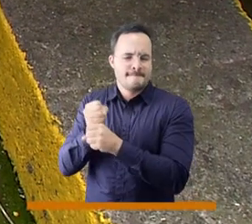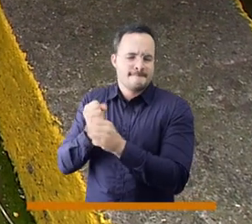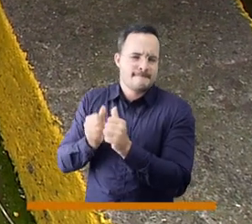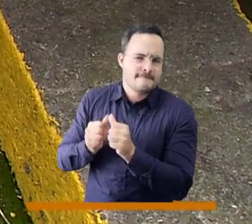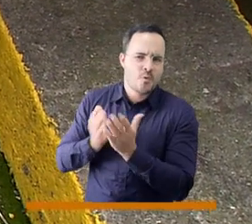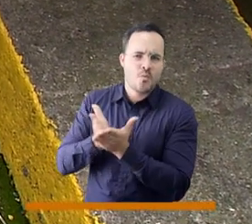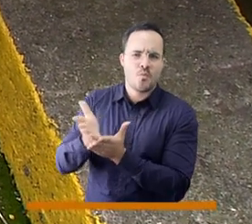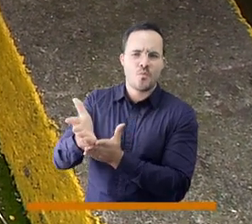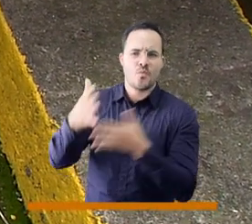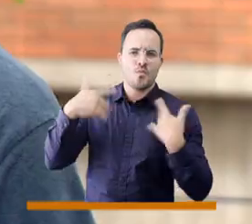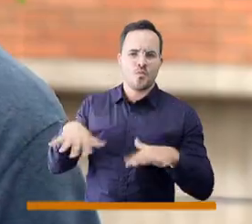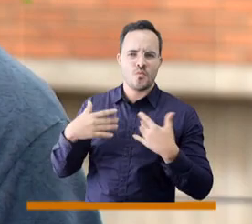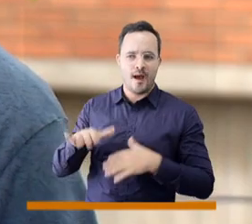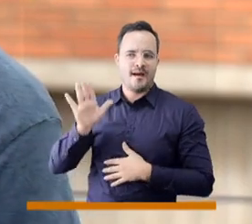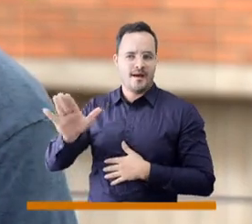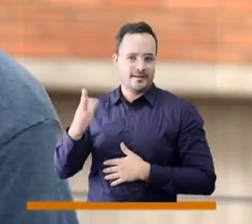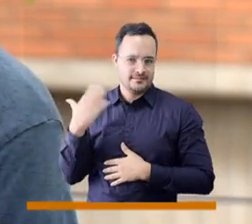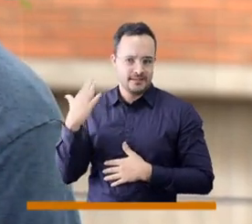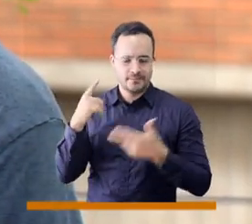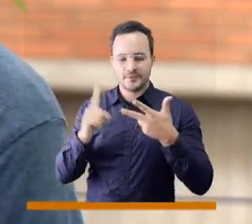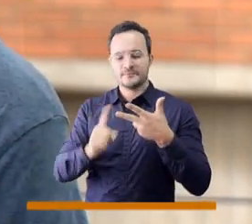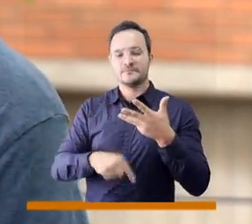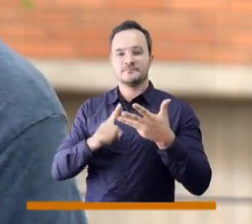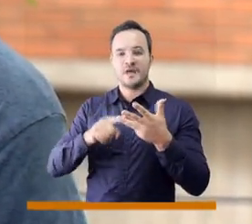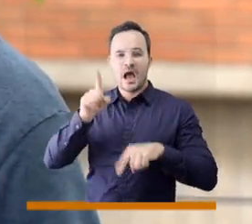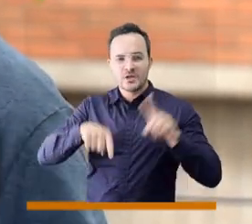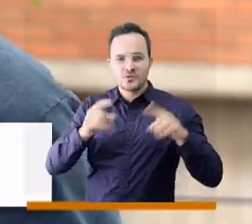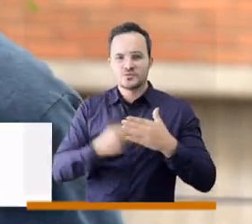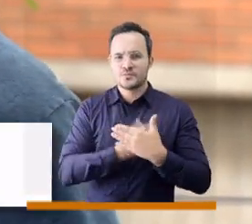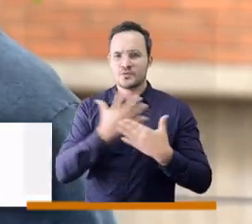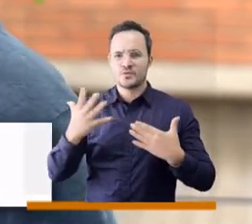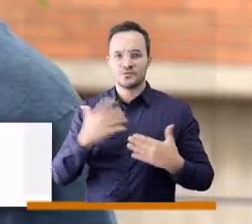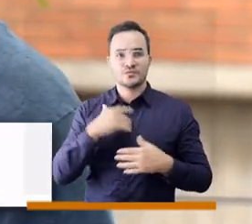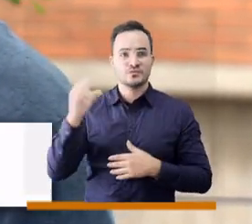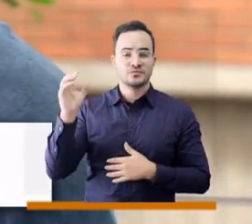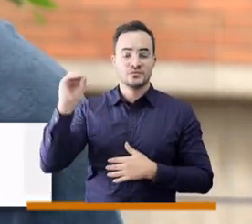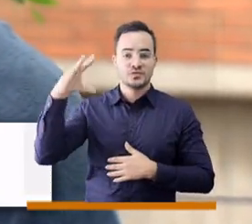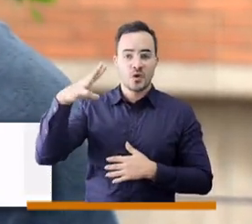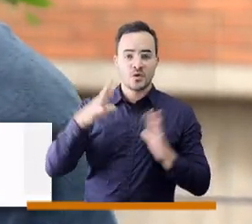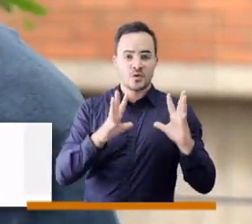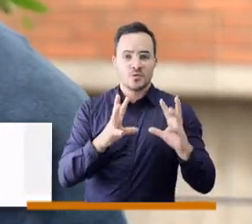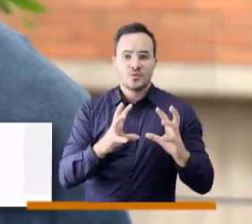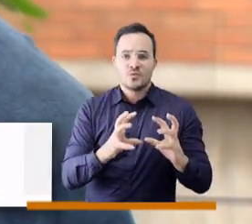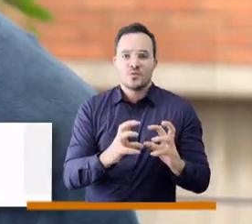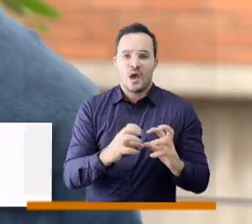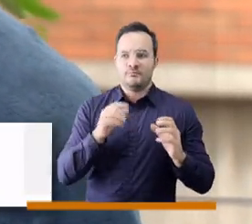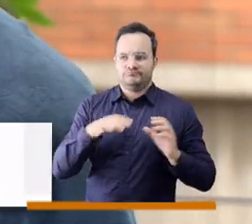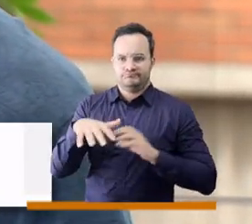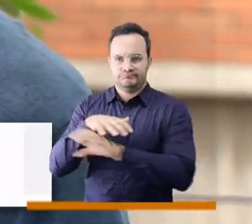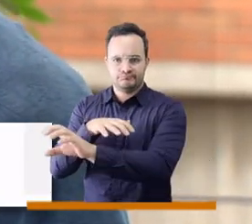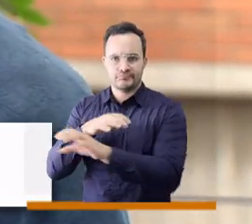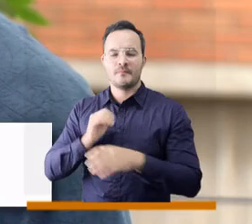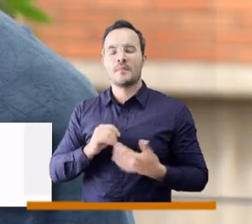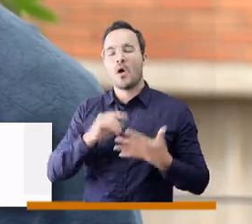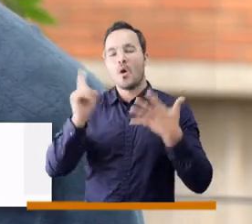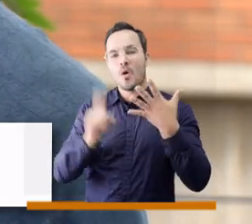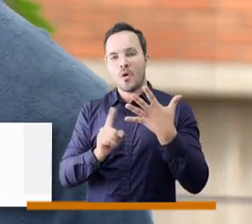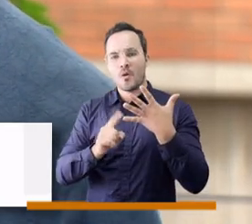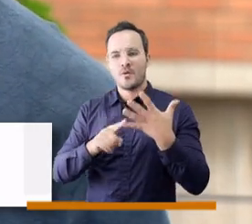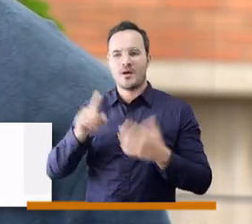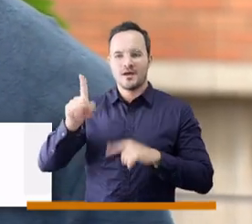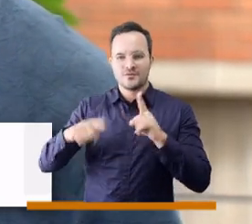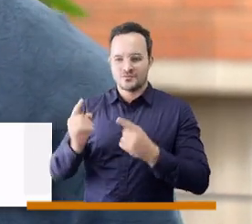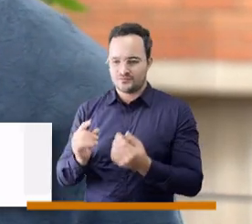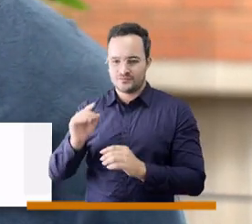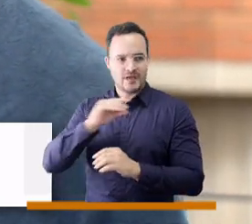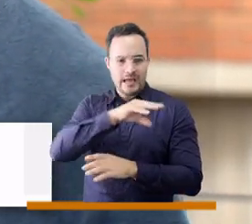producción, deshidratación solar de productos, también tenemos las huertas, que las huertas son el